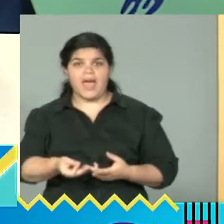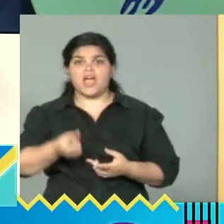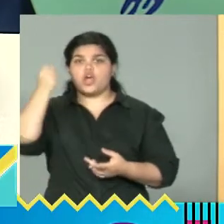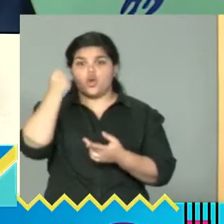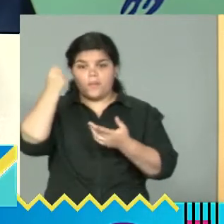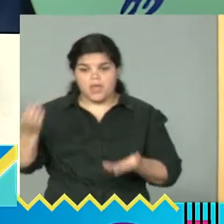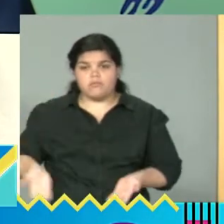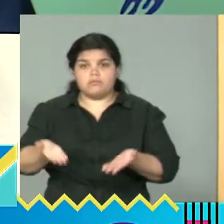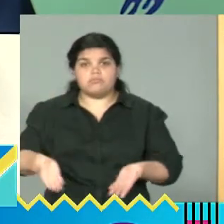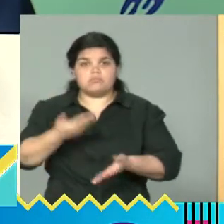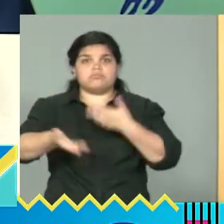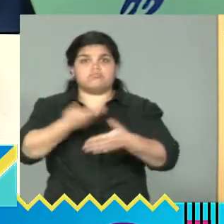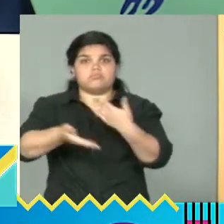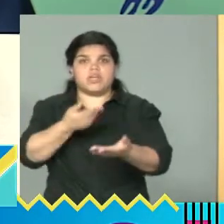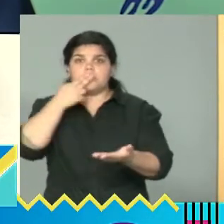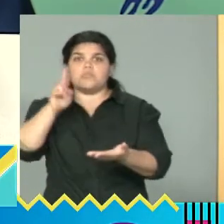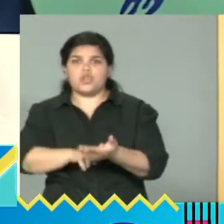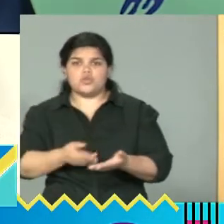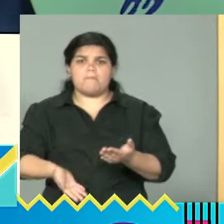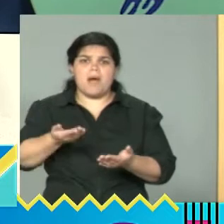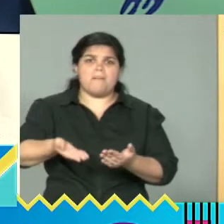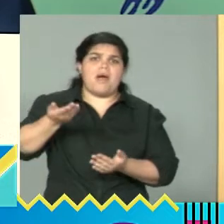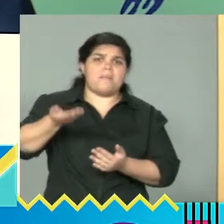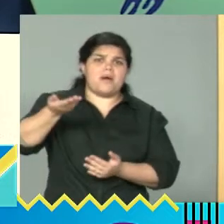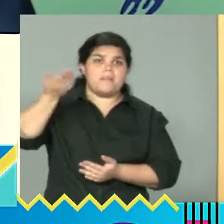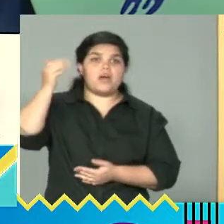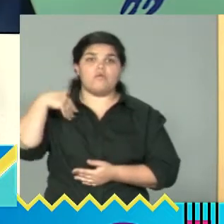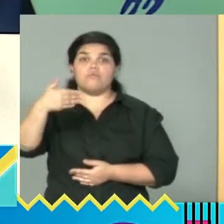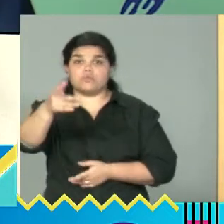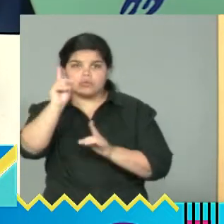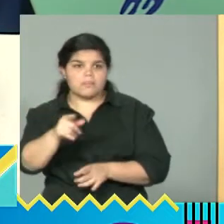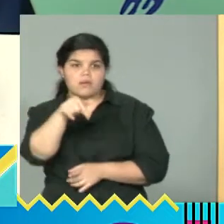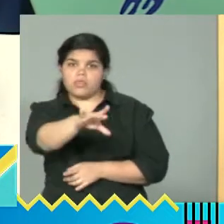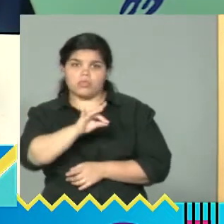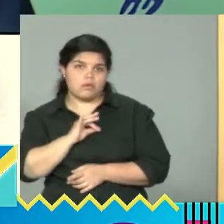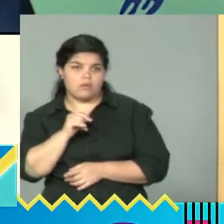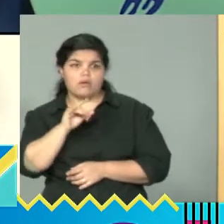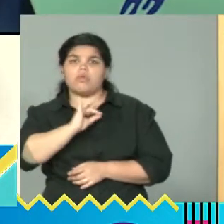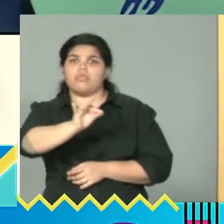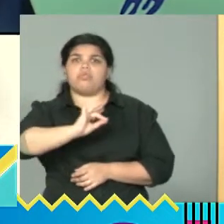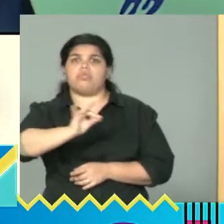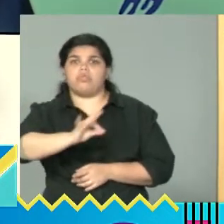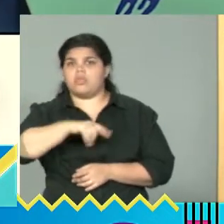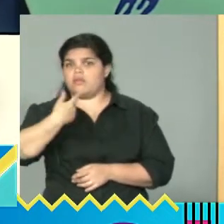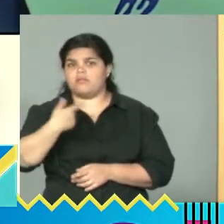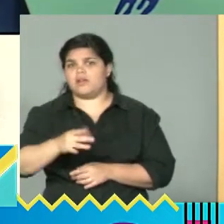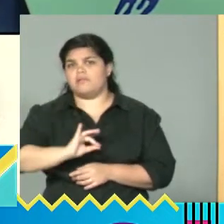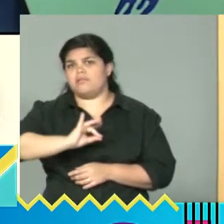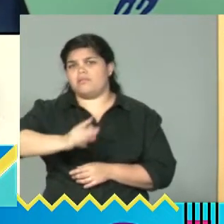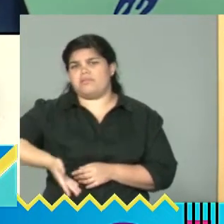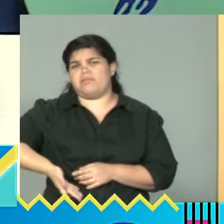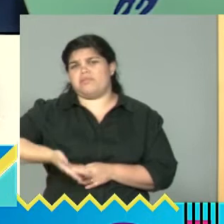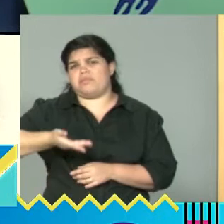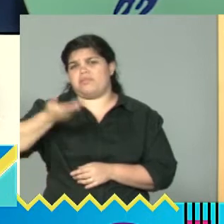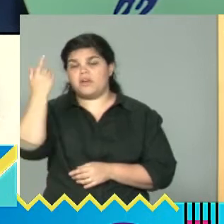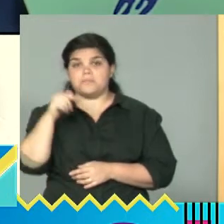resto cada vez con más impuestos y además con impuestos futuros por el endeudamiento que muy bien decía acá el colega, que ha ido creciendo. Y